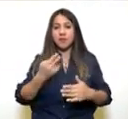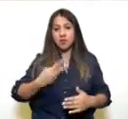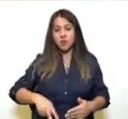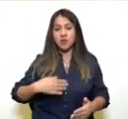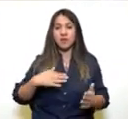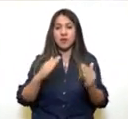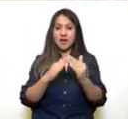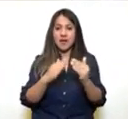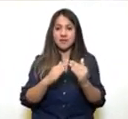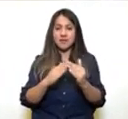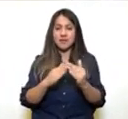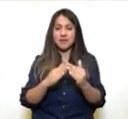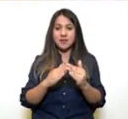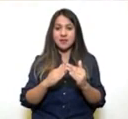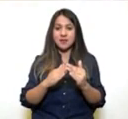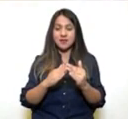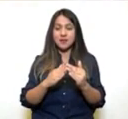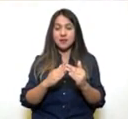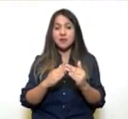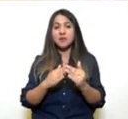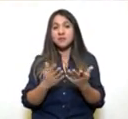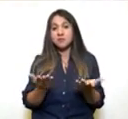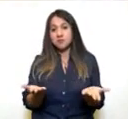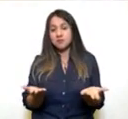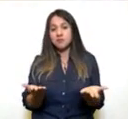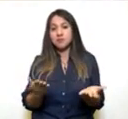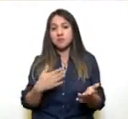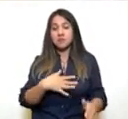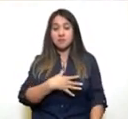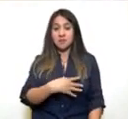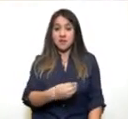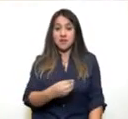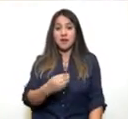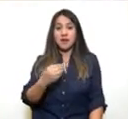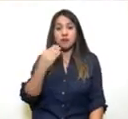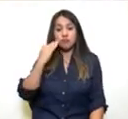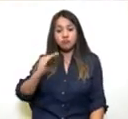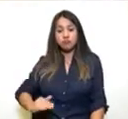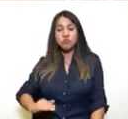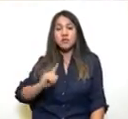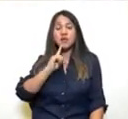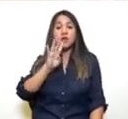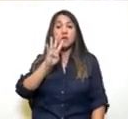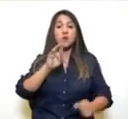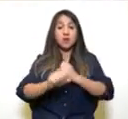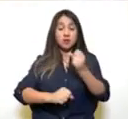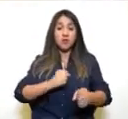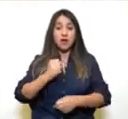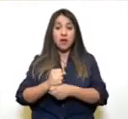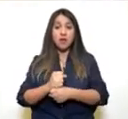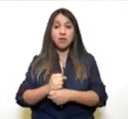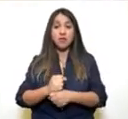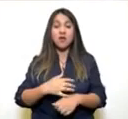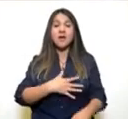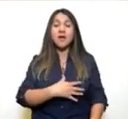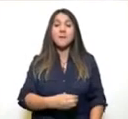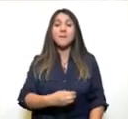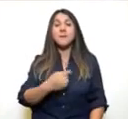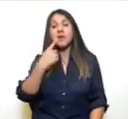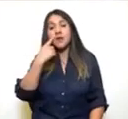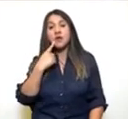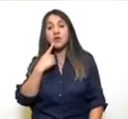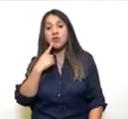pinta ni ná cuando mi hija tenía cuatro años y mi hijo